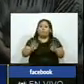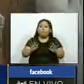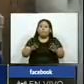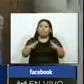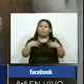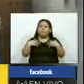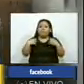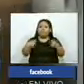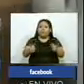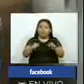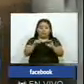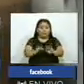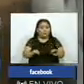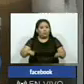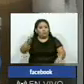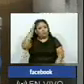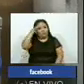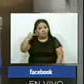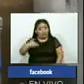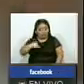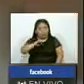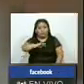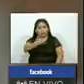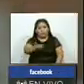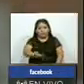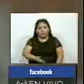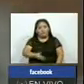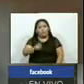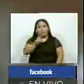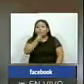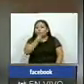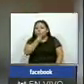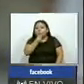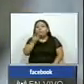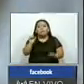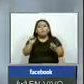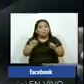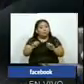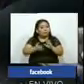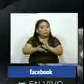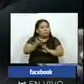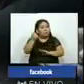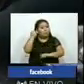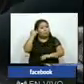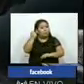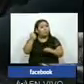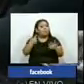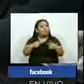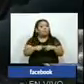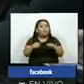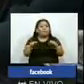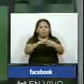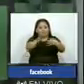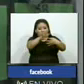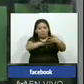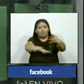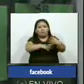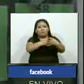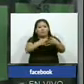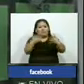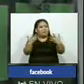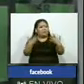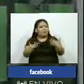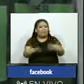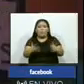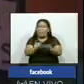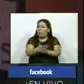salud. Niños, mujeres en estado de embarazo y adultos mayores son la prioridad. Sin embargo, el esquema de vacunación está